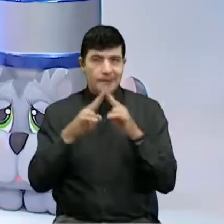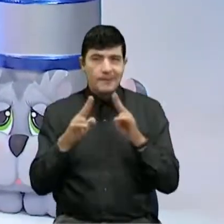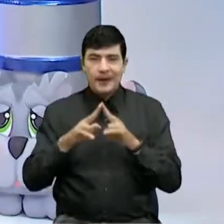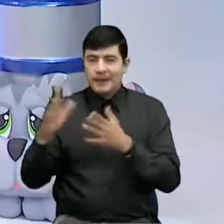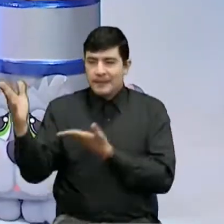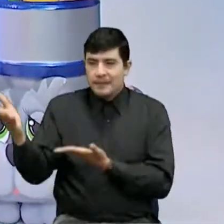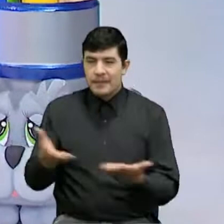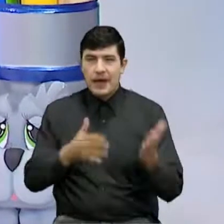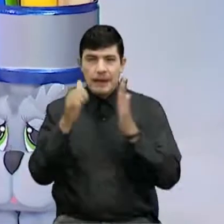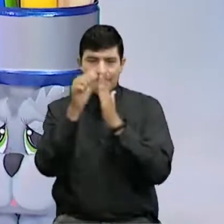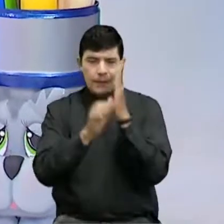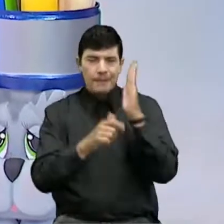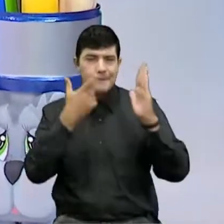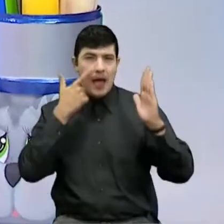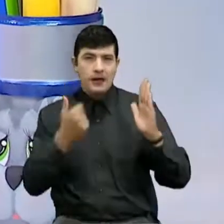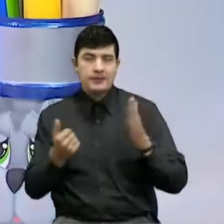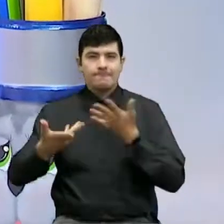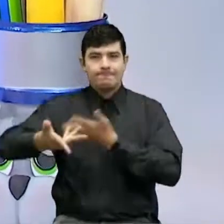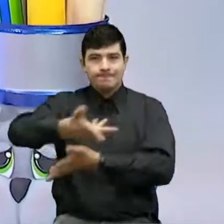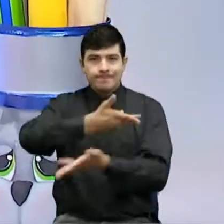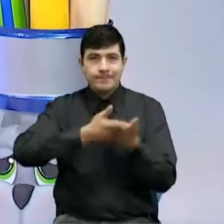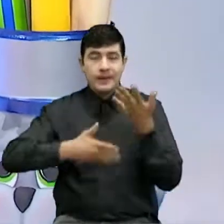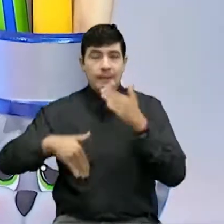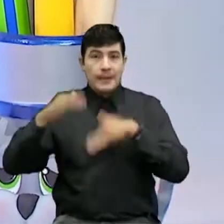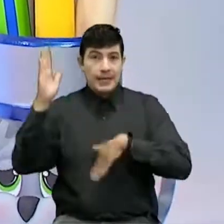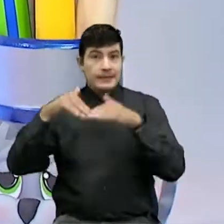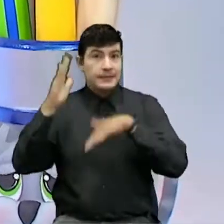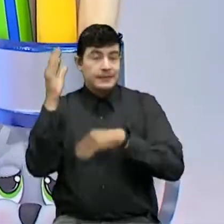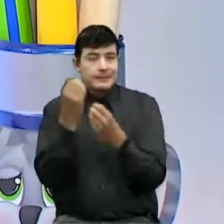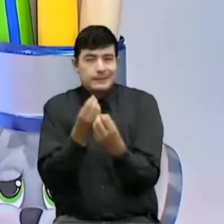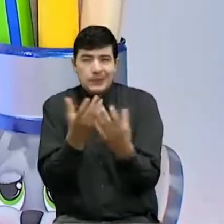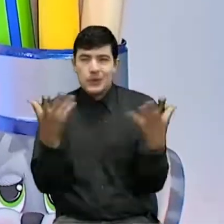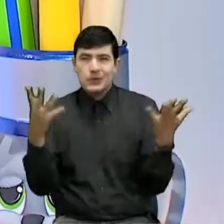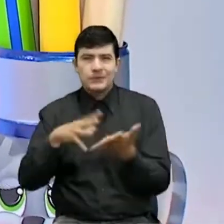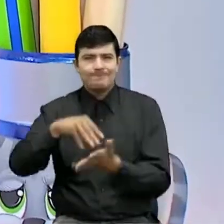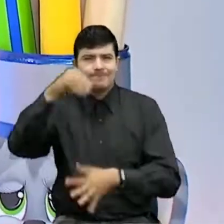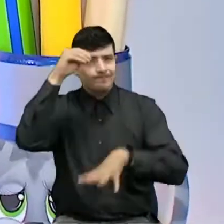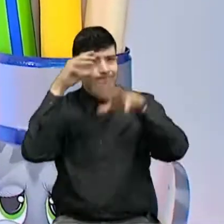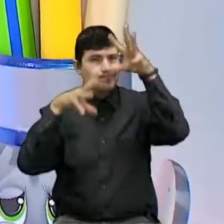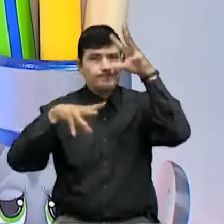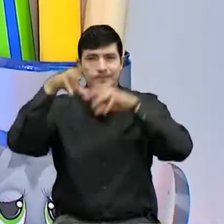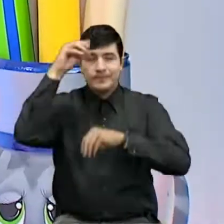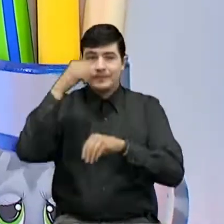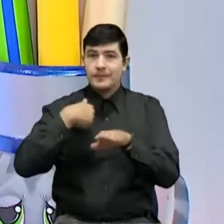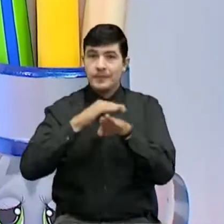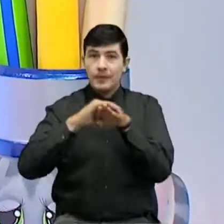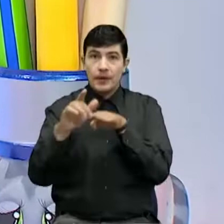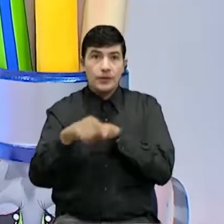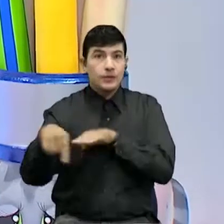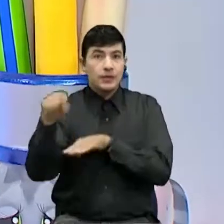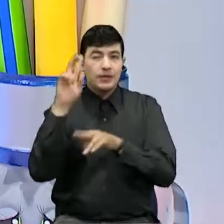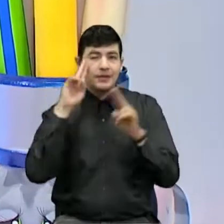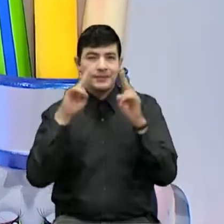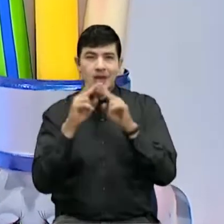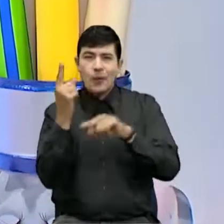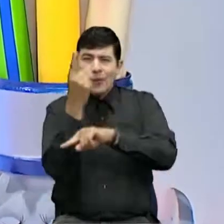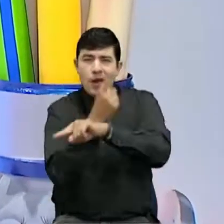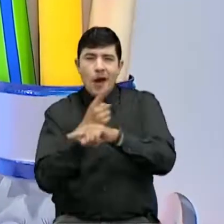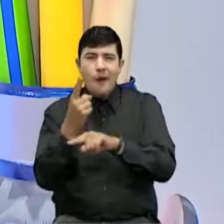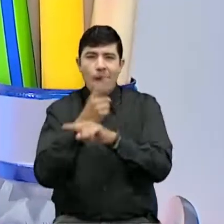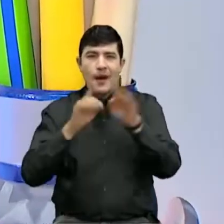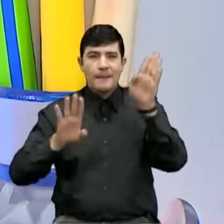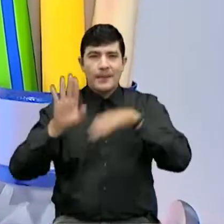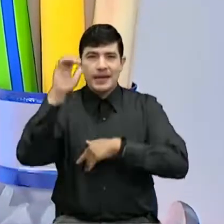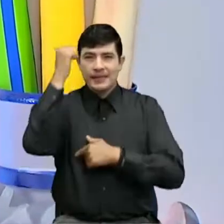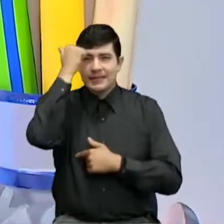de mucha diversión, pero sobre todo de mucho, mucho aprendizaje. Yo los invito para que hoy se conecten durante toda la hora de programa con